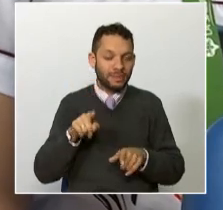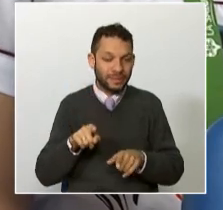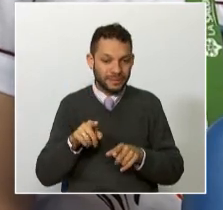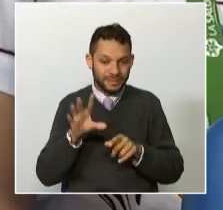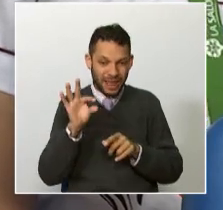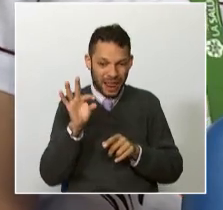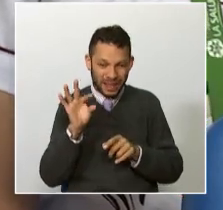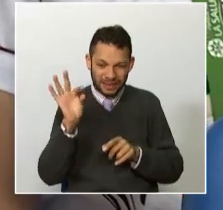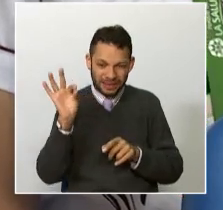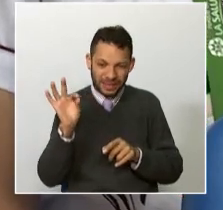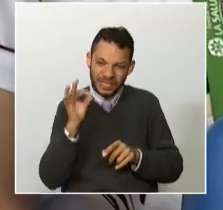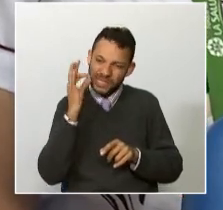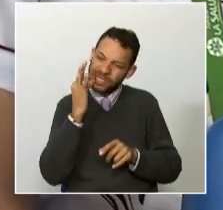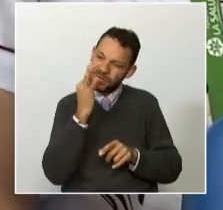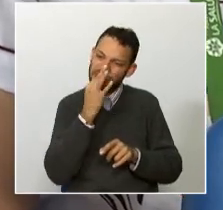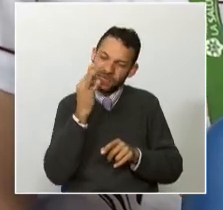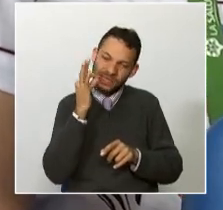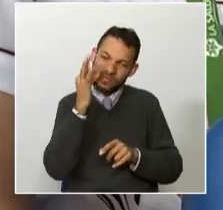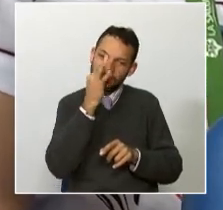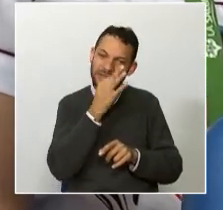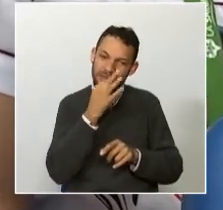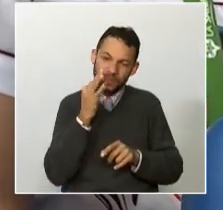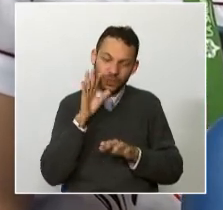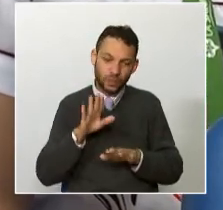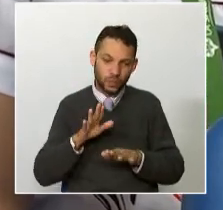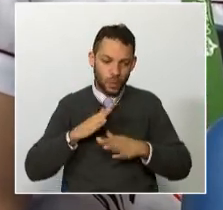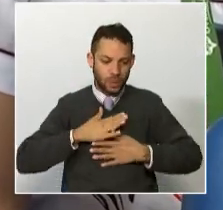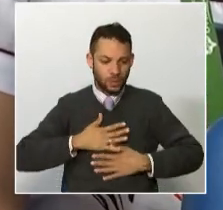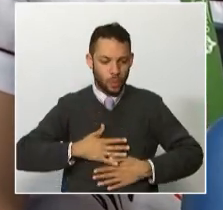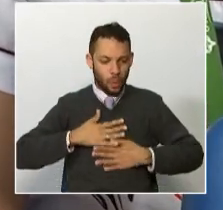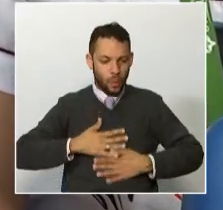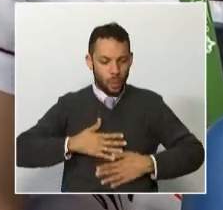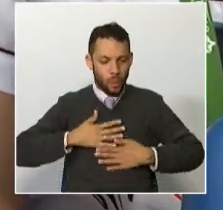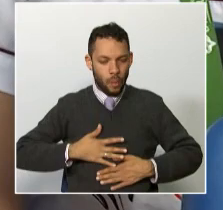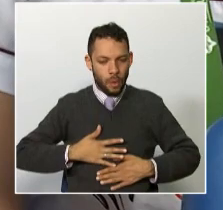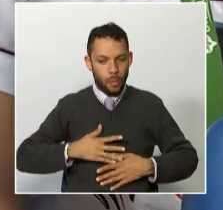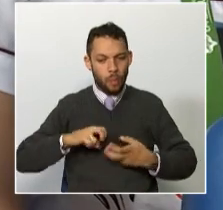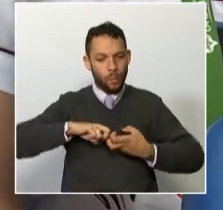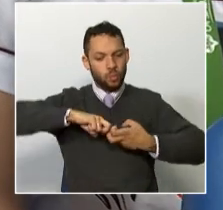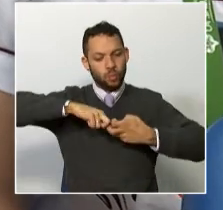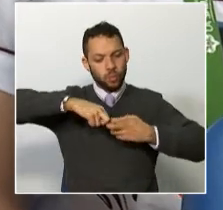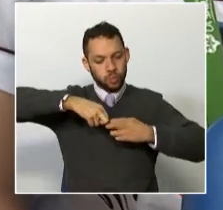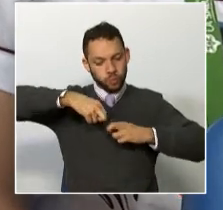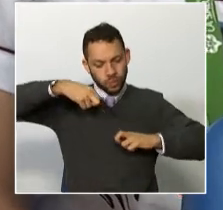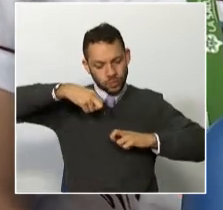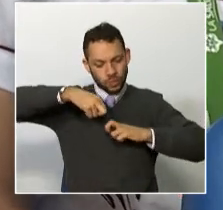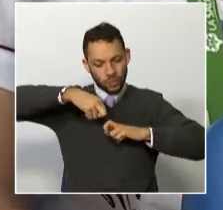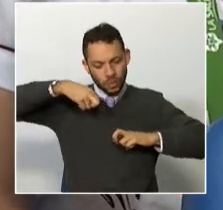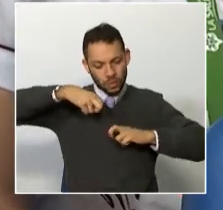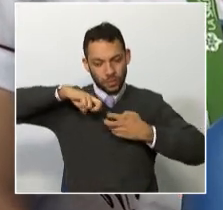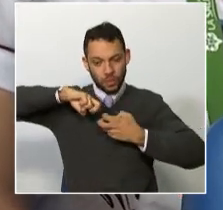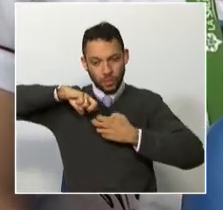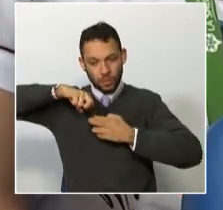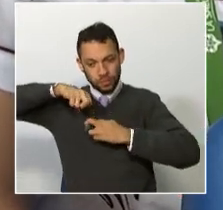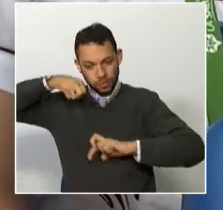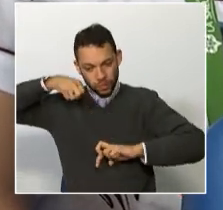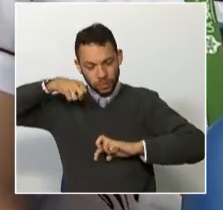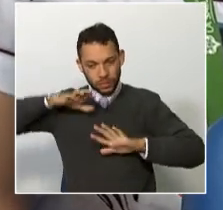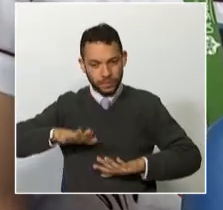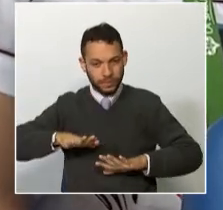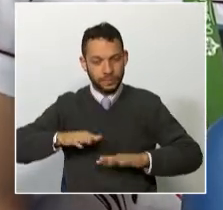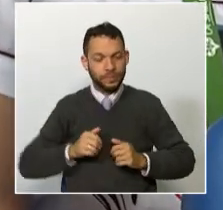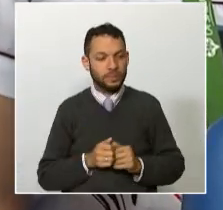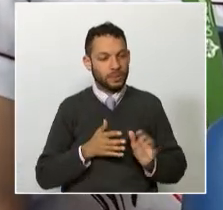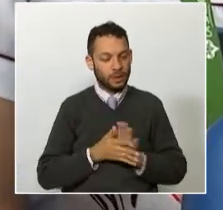son para hacer unos ejercicios, para relajar la parte de músculos, pero yo ya es manejar la parte bien